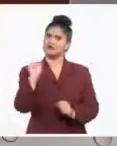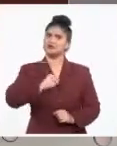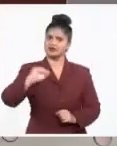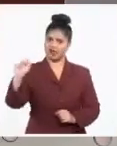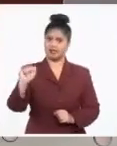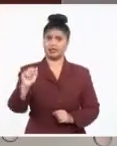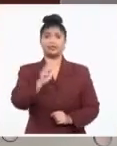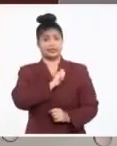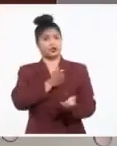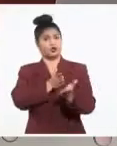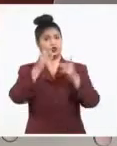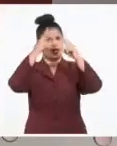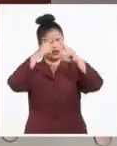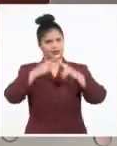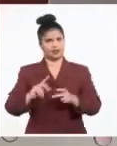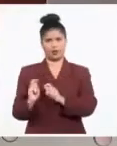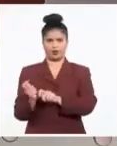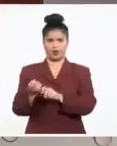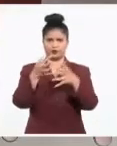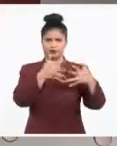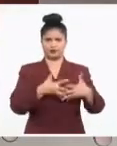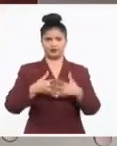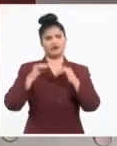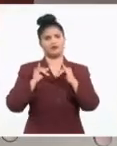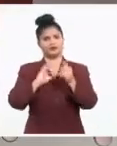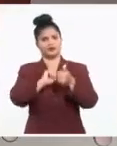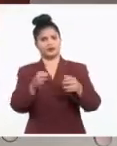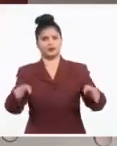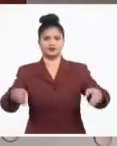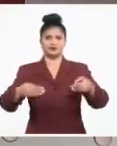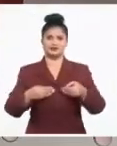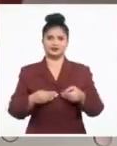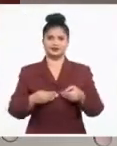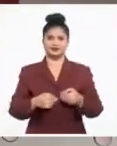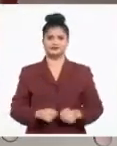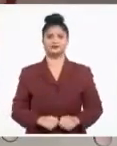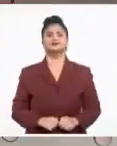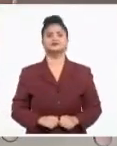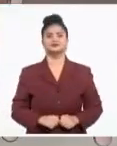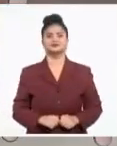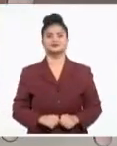en la postemporada. Y con esta información estamos poniendo punto final a este tiempo con los deportes. Tenga usted muy buenas tardes.